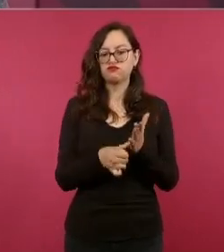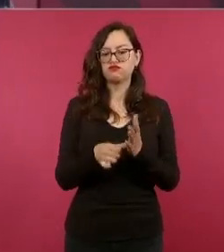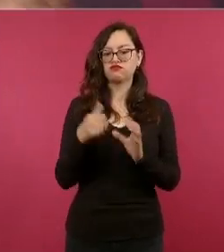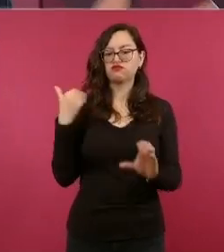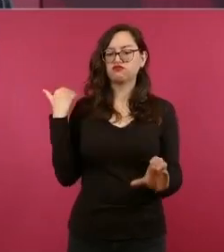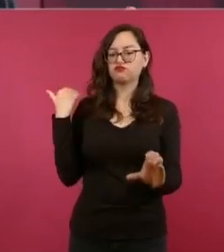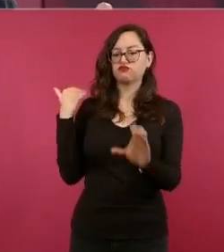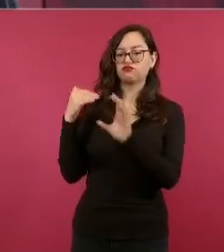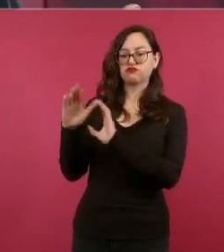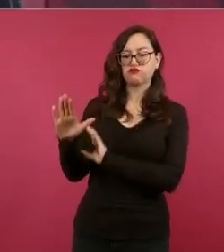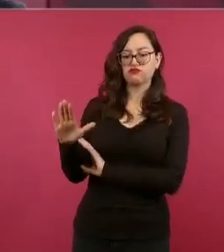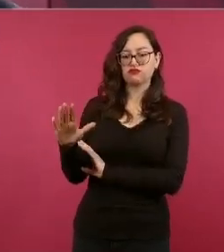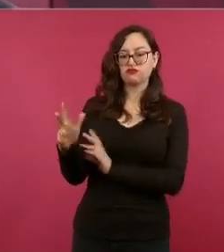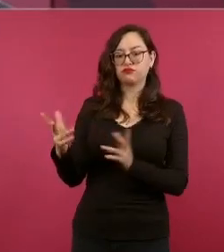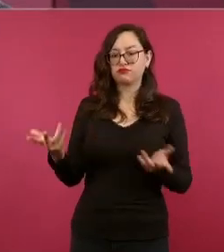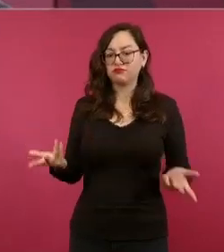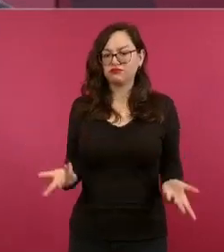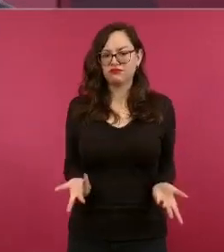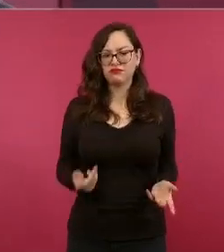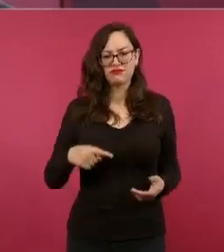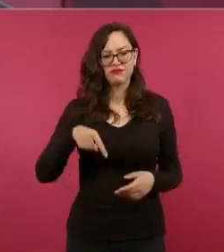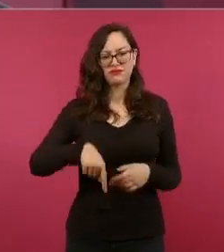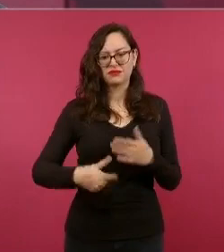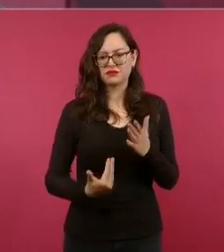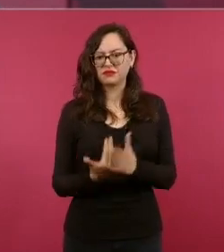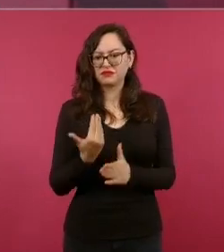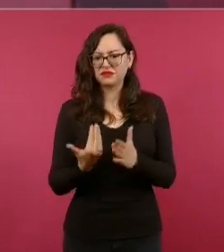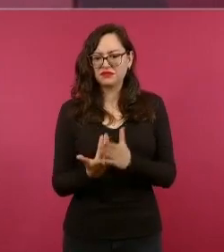porque es imposible editarlas.